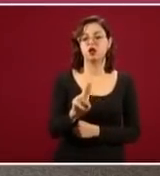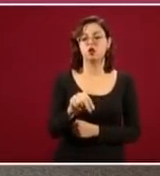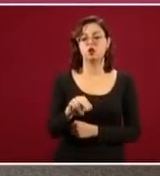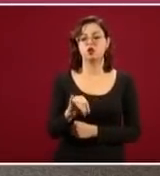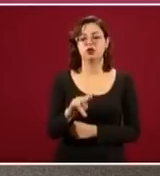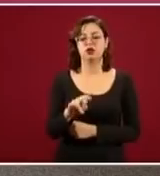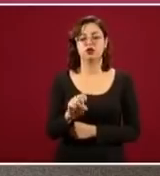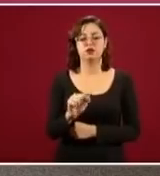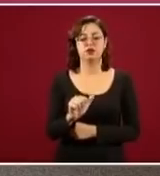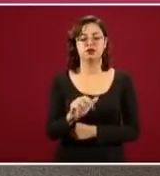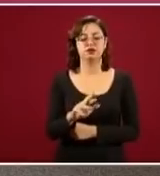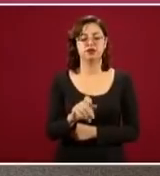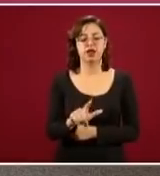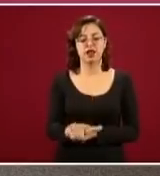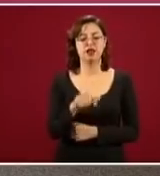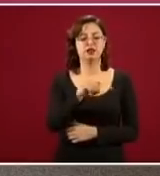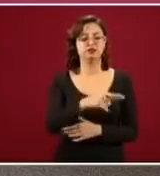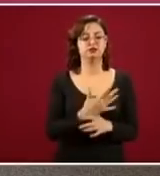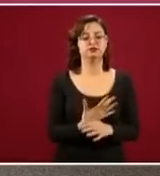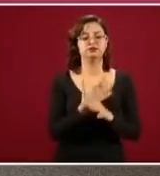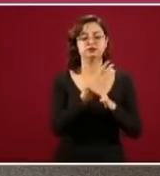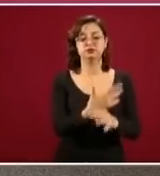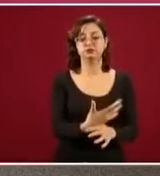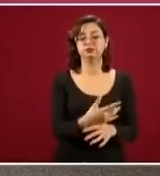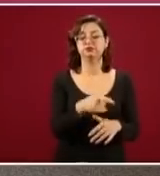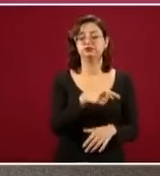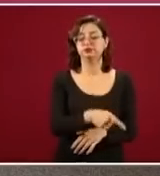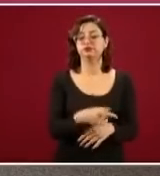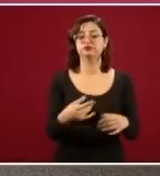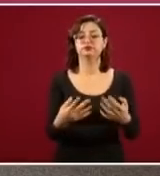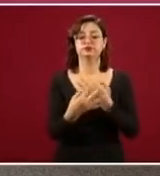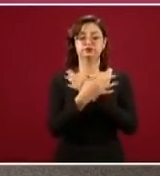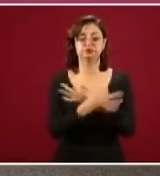escribió que se habían,